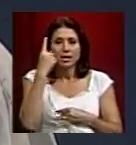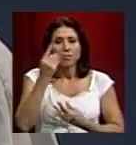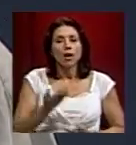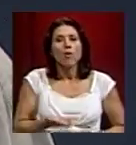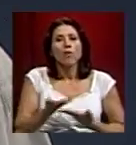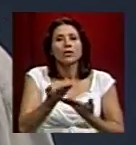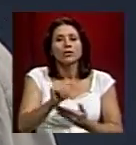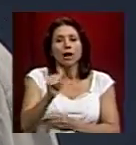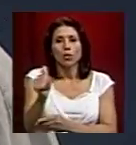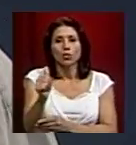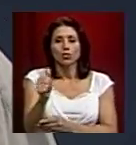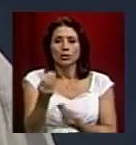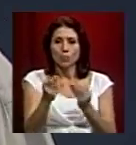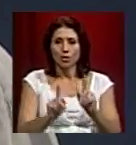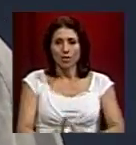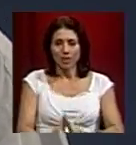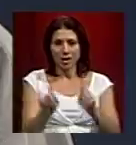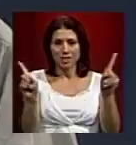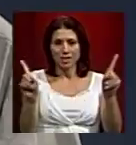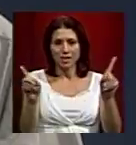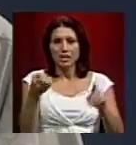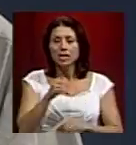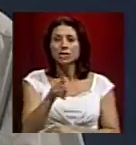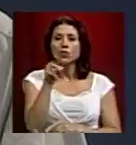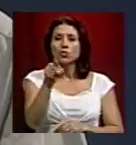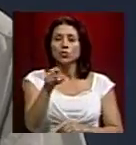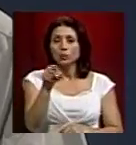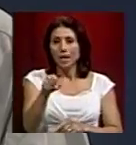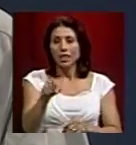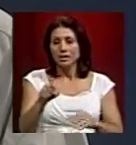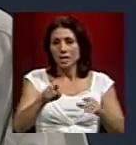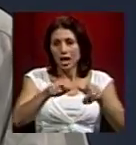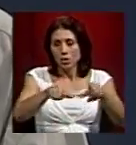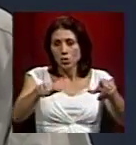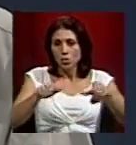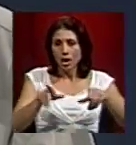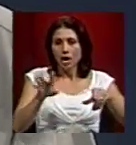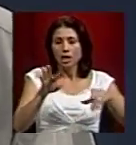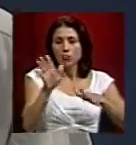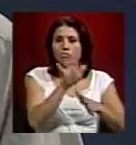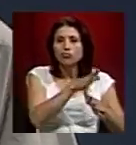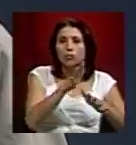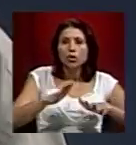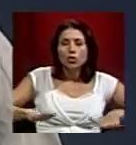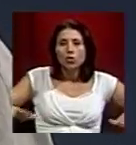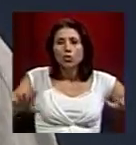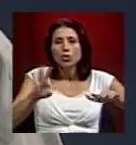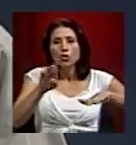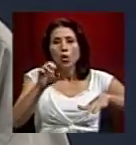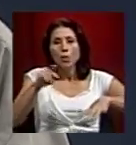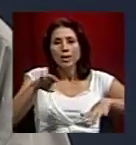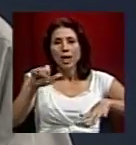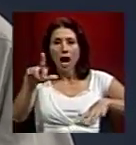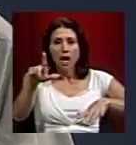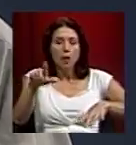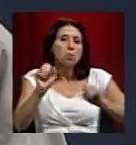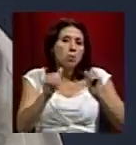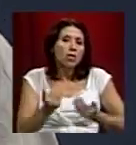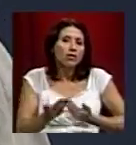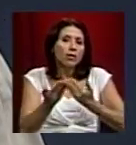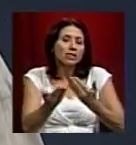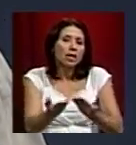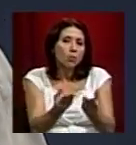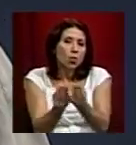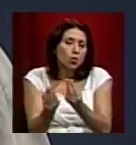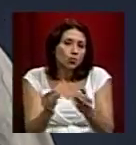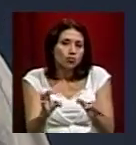ofrecerles a otros y muy diferentes, ¿verdad? Si estás en la latitud tropical, pues puedes ofrecer productos agrícolas tropicales. Si estás al norte o al